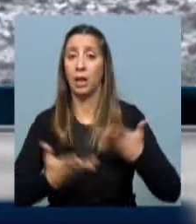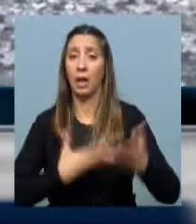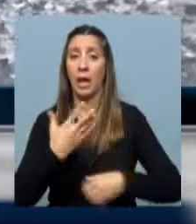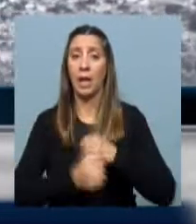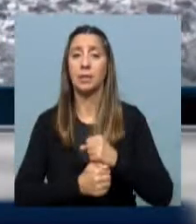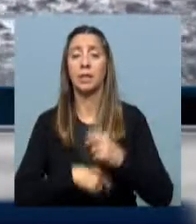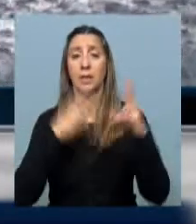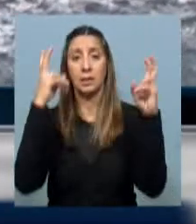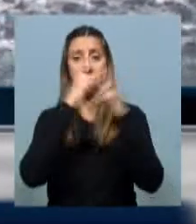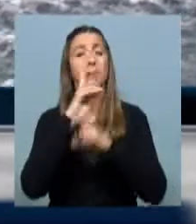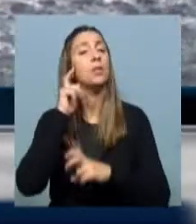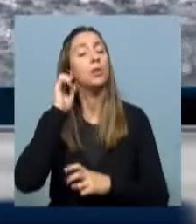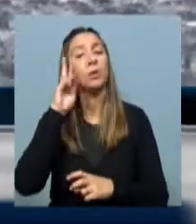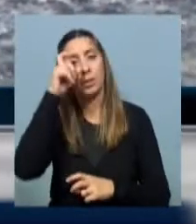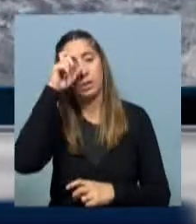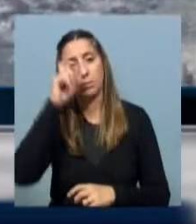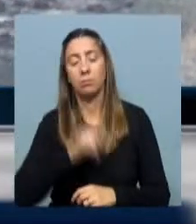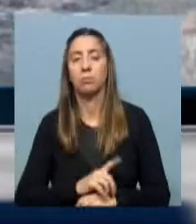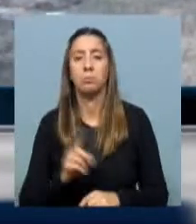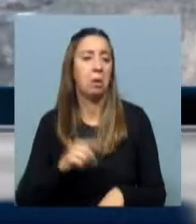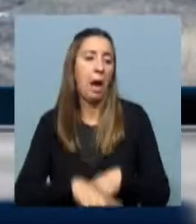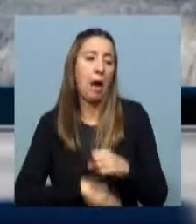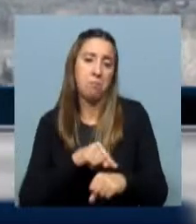a Trapiche o Río Grande? Pregunta no. Norma. No, por